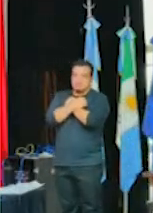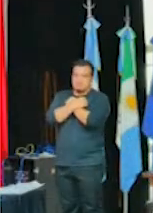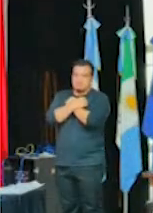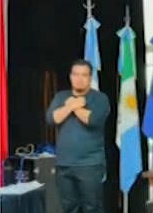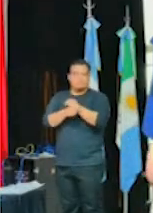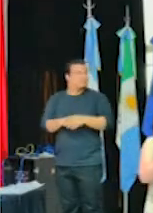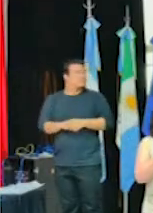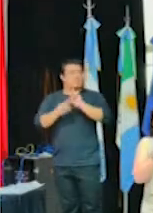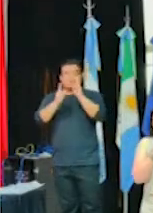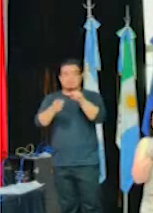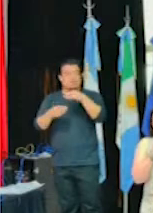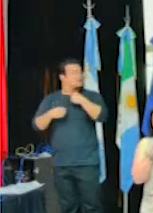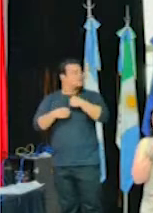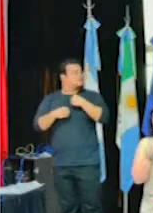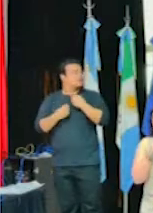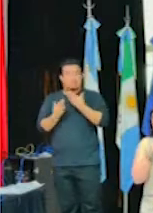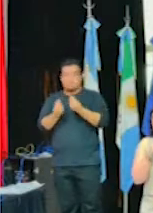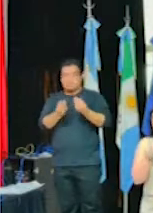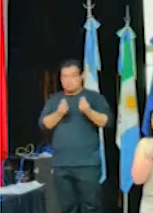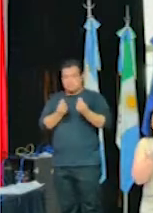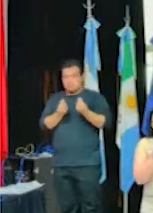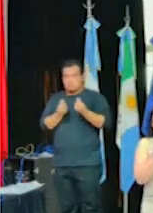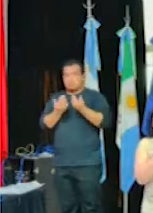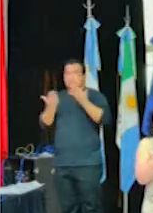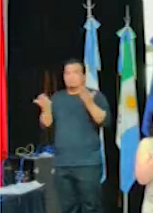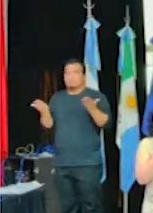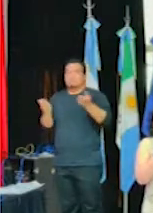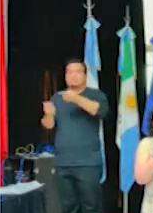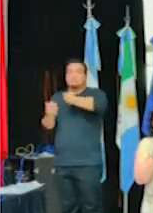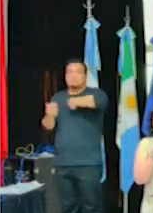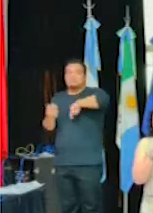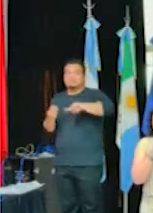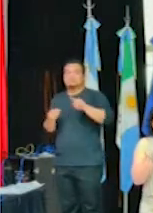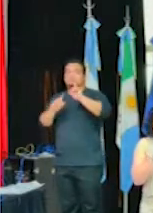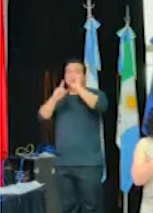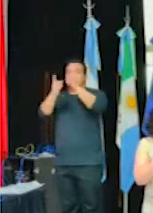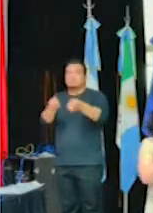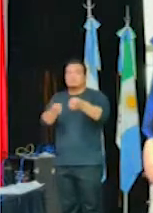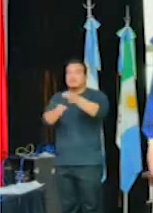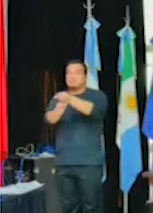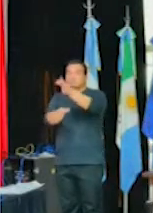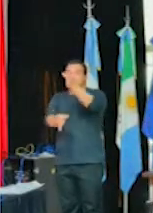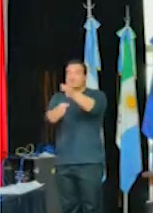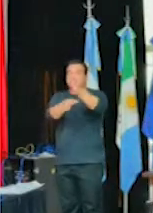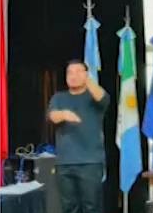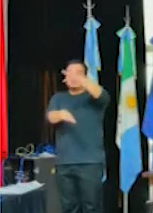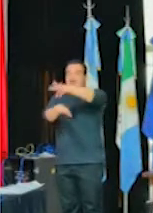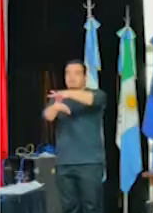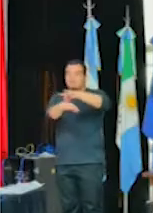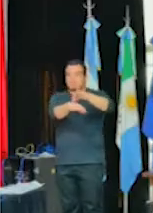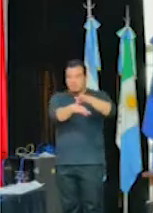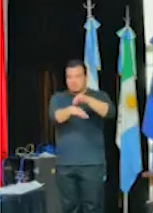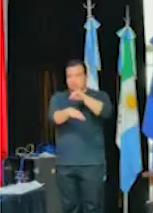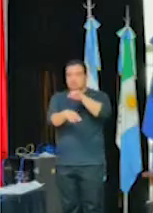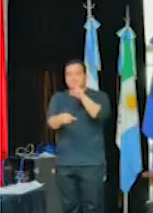como cualquiera. Eso también forma parte del cuidado. Y los profesionales médicos tenemos que aprender